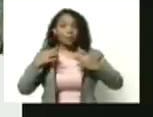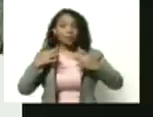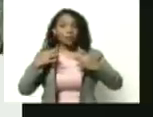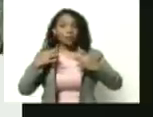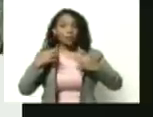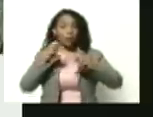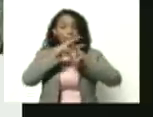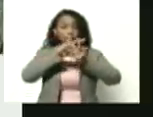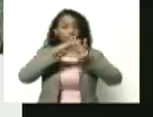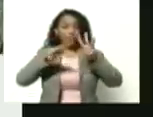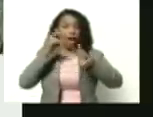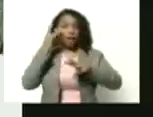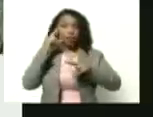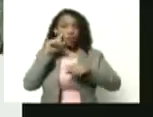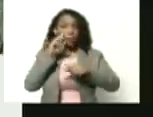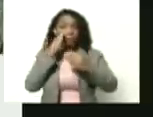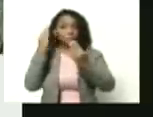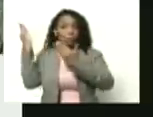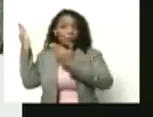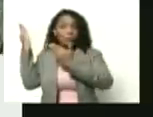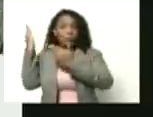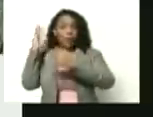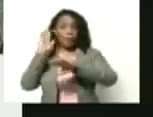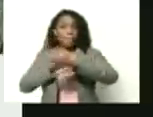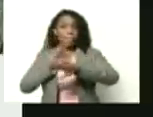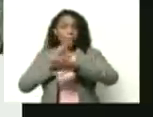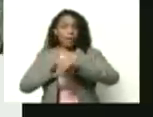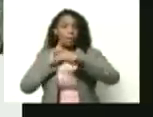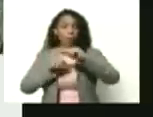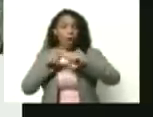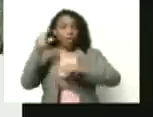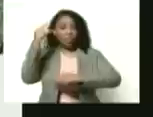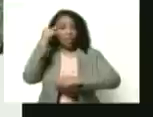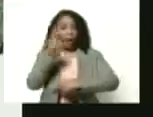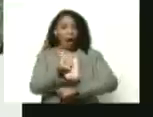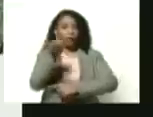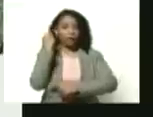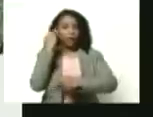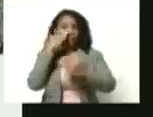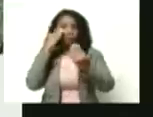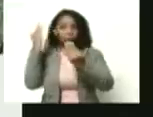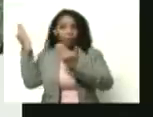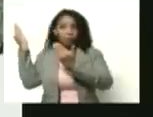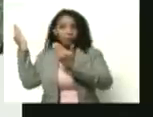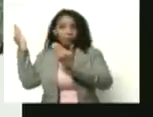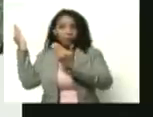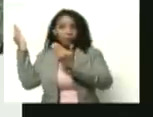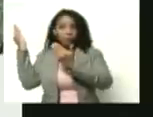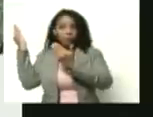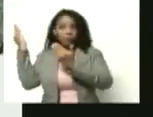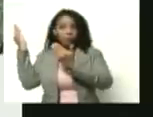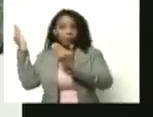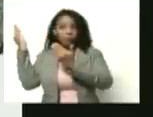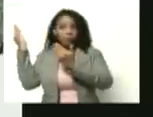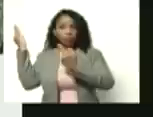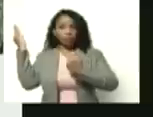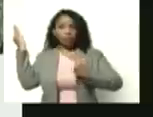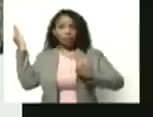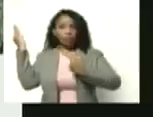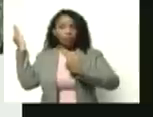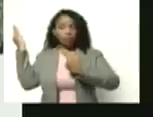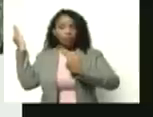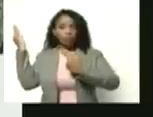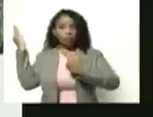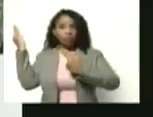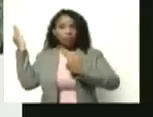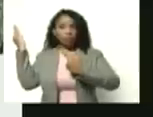bueno este hallazgo acaba de ocurrir el día de ayer es irrefutable